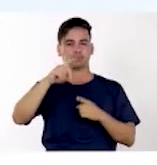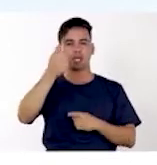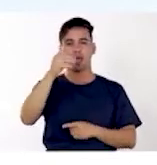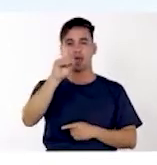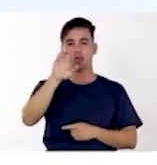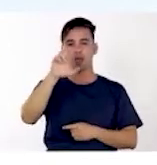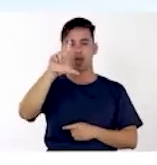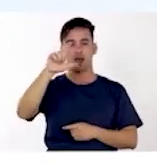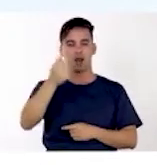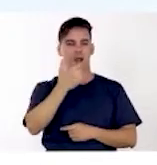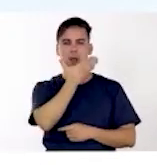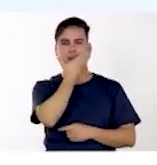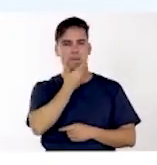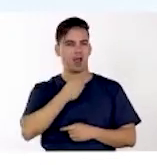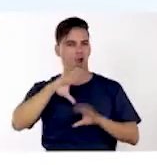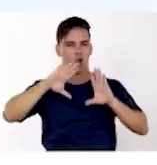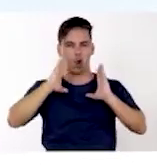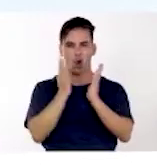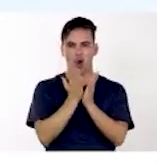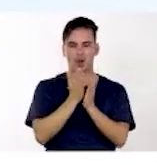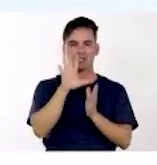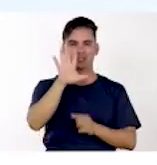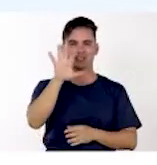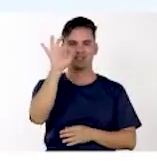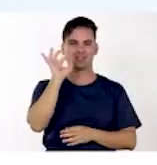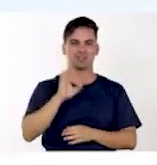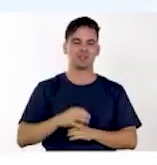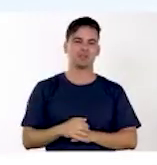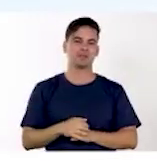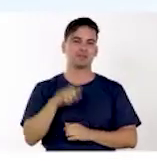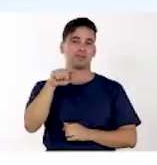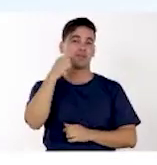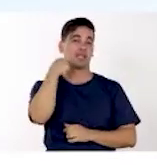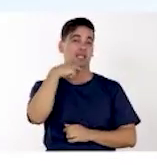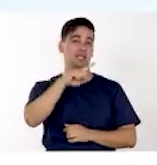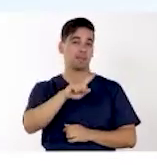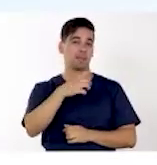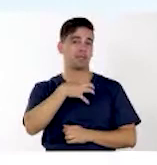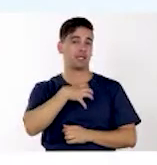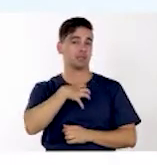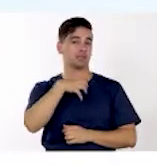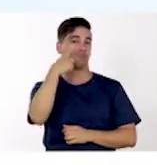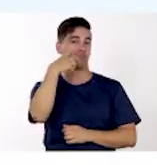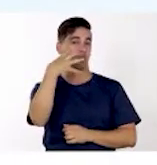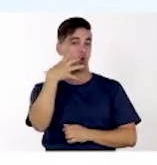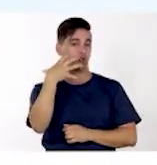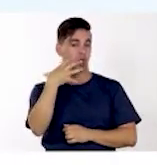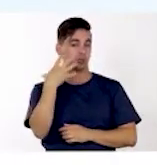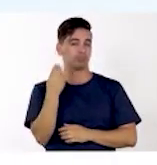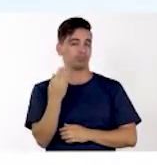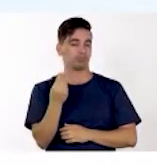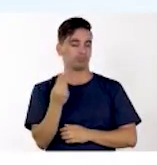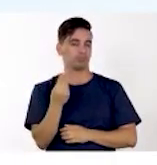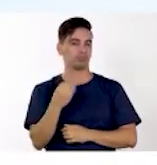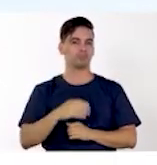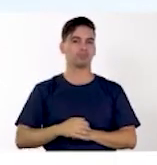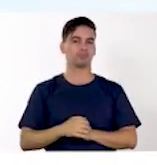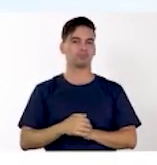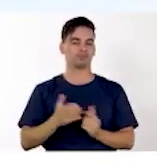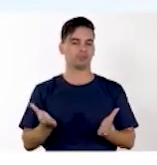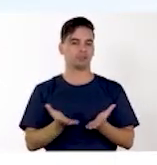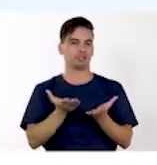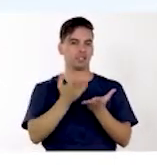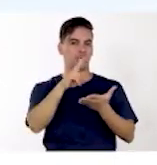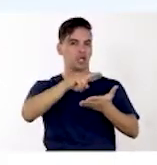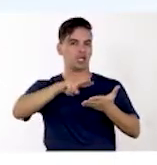todas, y también tiene mucha importancia en el desenlace de